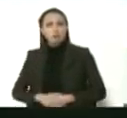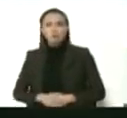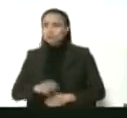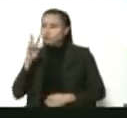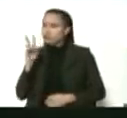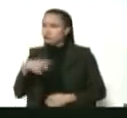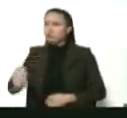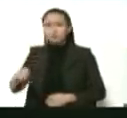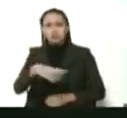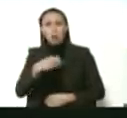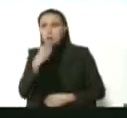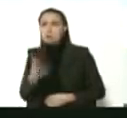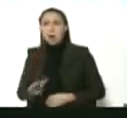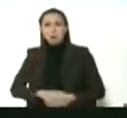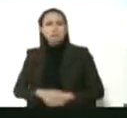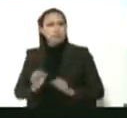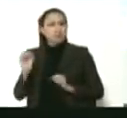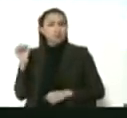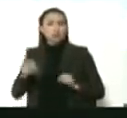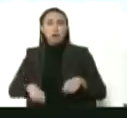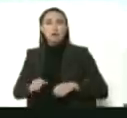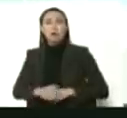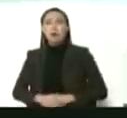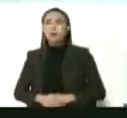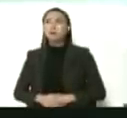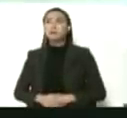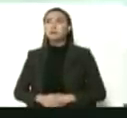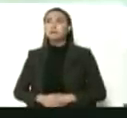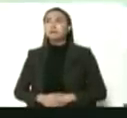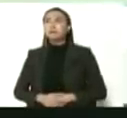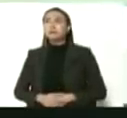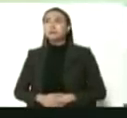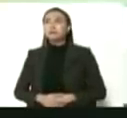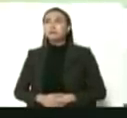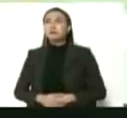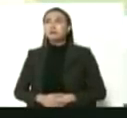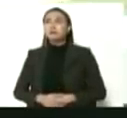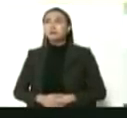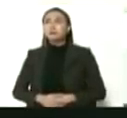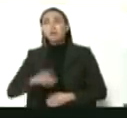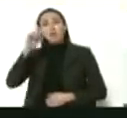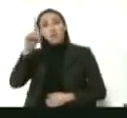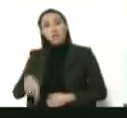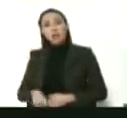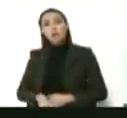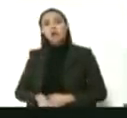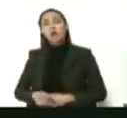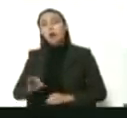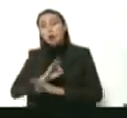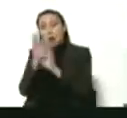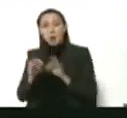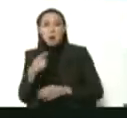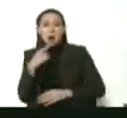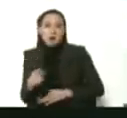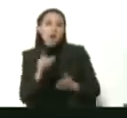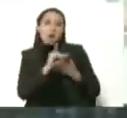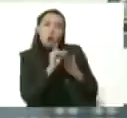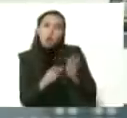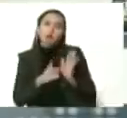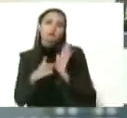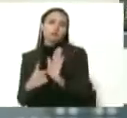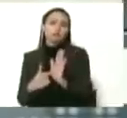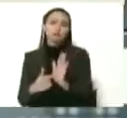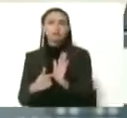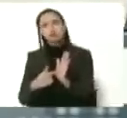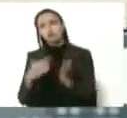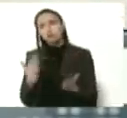Han estado bien, aceptable. Y las mediciones, bueno, así lo van diciendo.